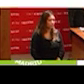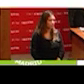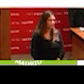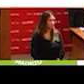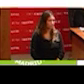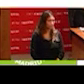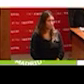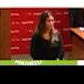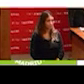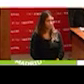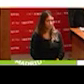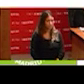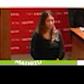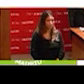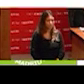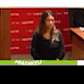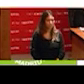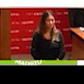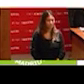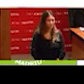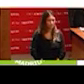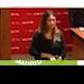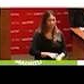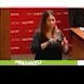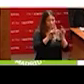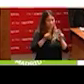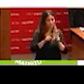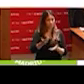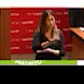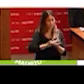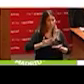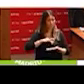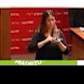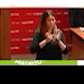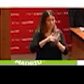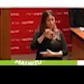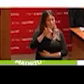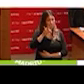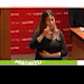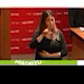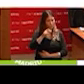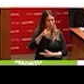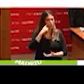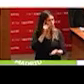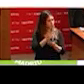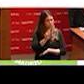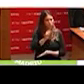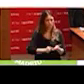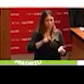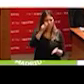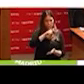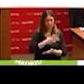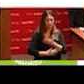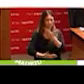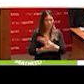cubrirlas las empresas que colaboran con con el proyecto Estela han apostado por la contratación de trabajadores con